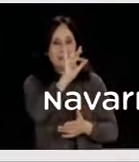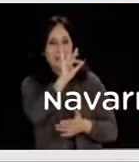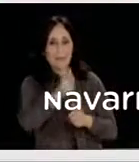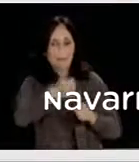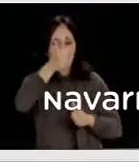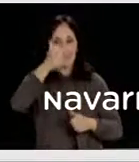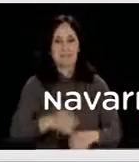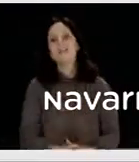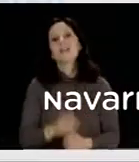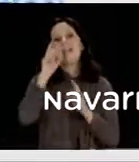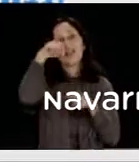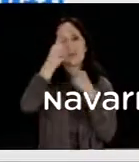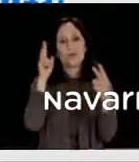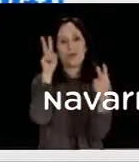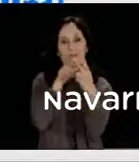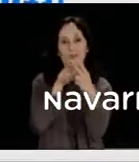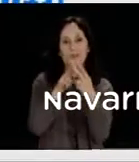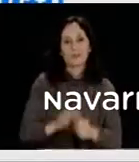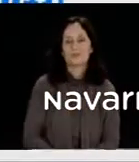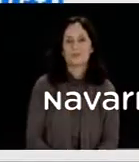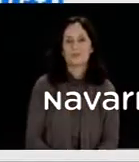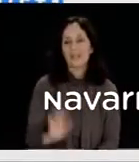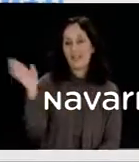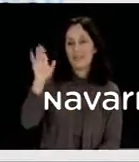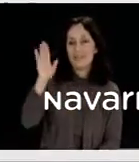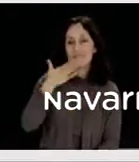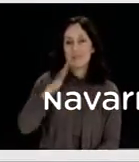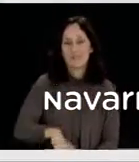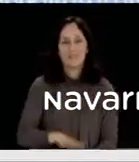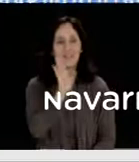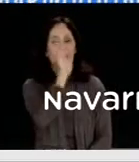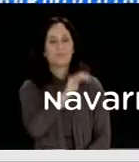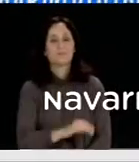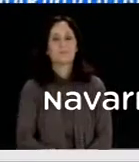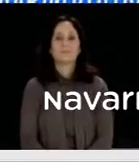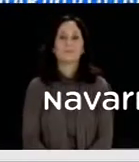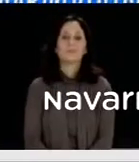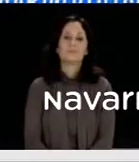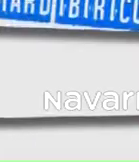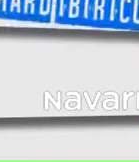Hasta el año que viene. Muy bien. Bueno, hasta luego, majo. Hasta luego.